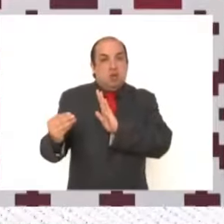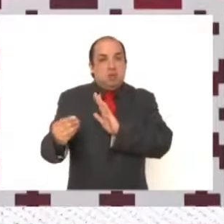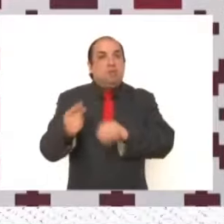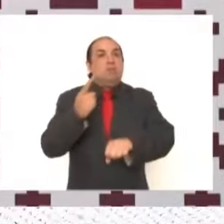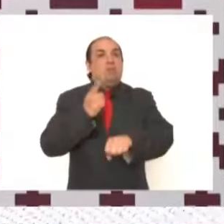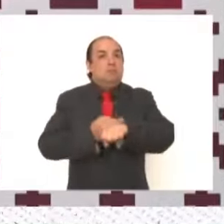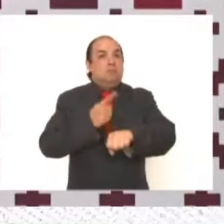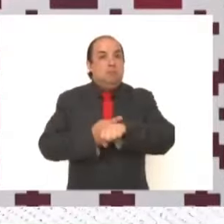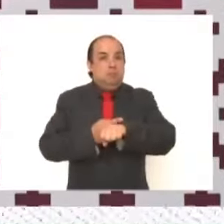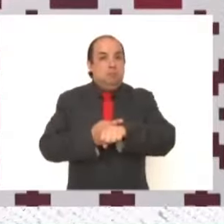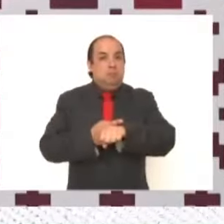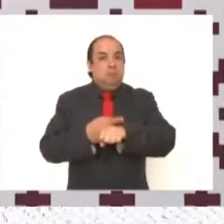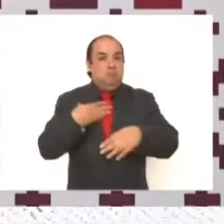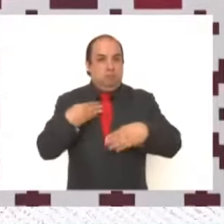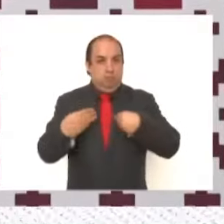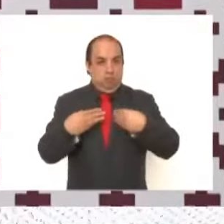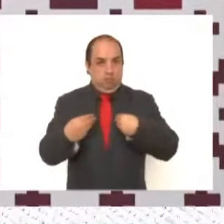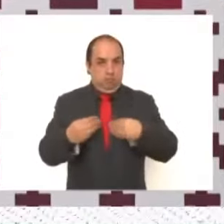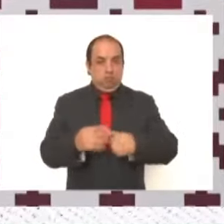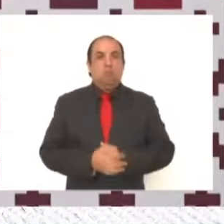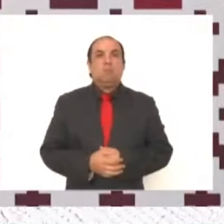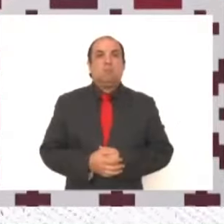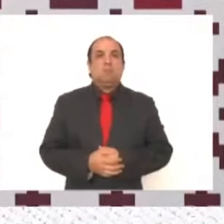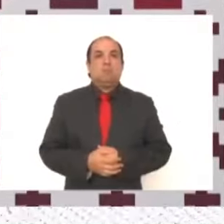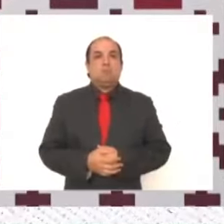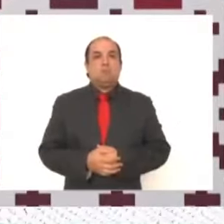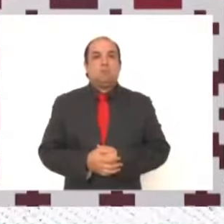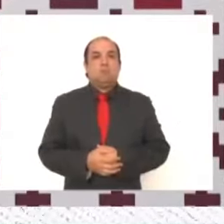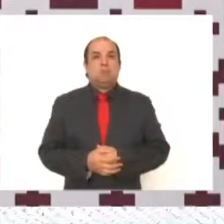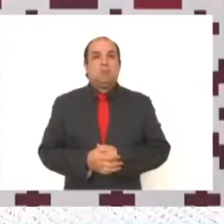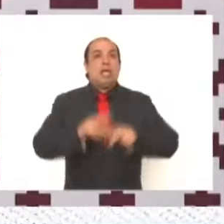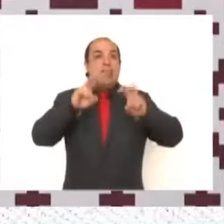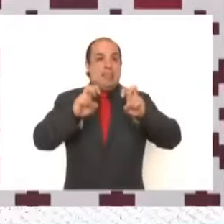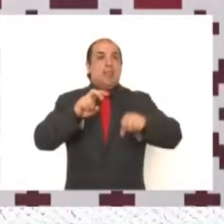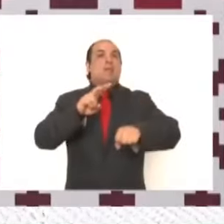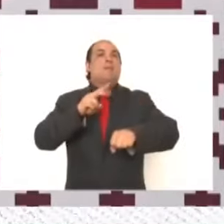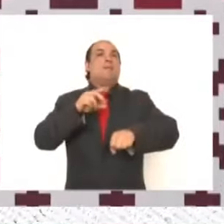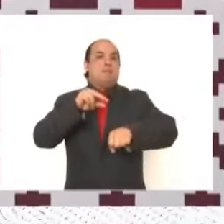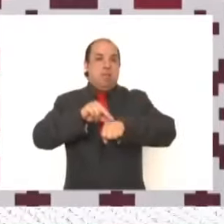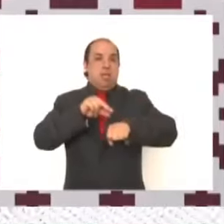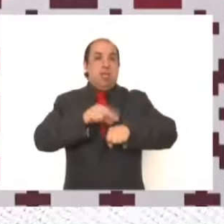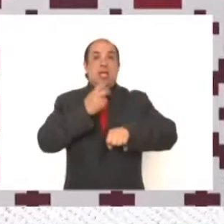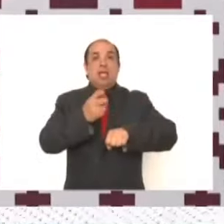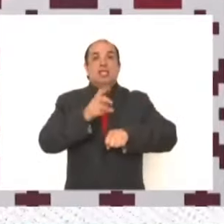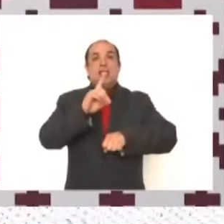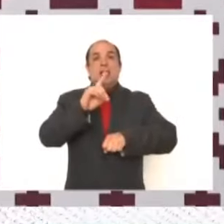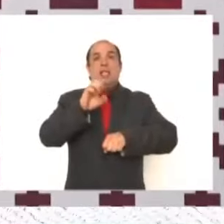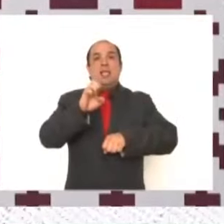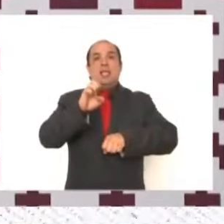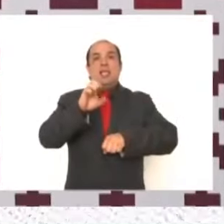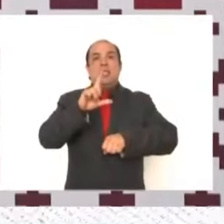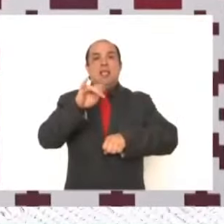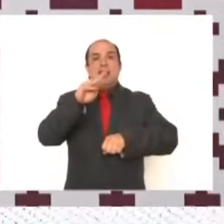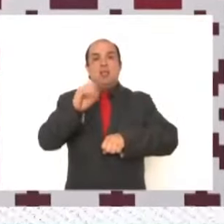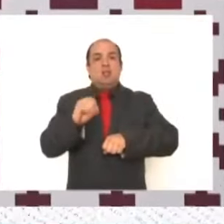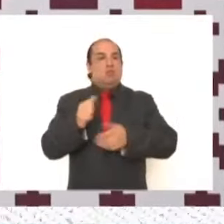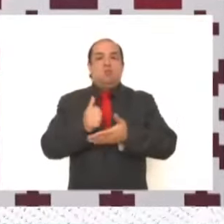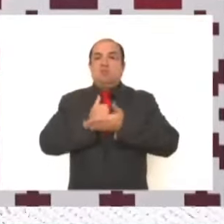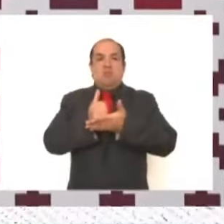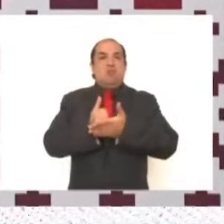una enfermedad contagiosa. Médicamente, este delito no ayudó a detener